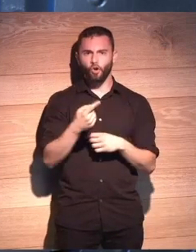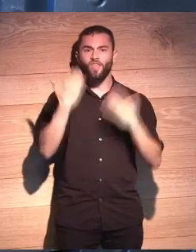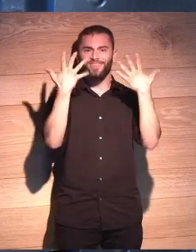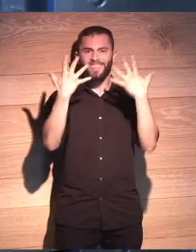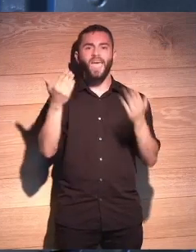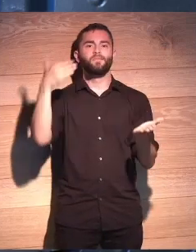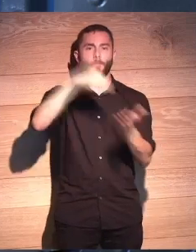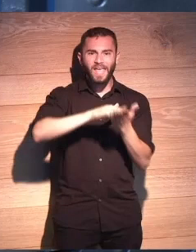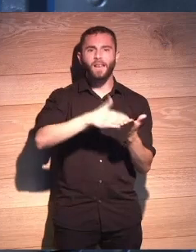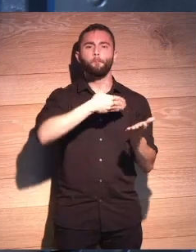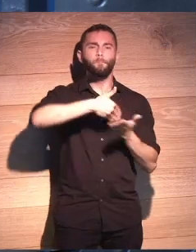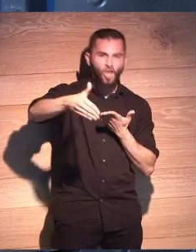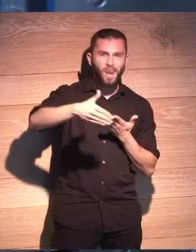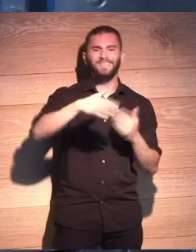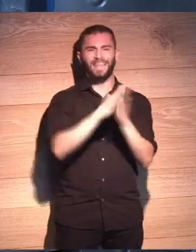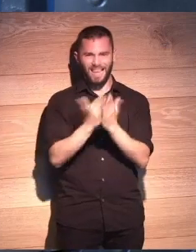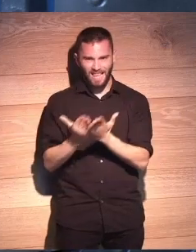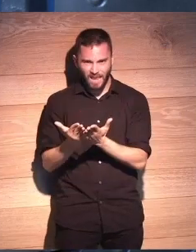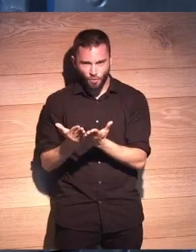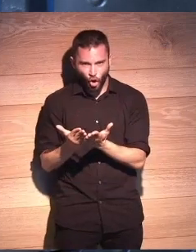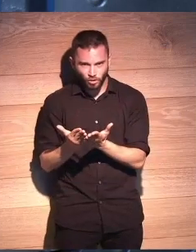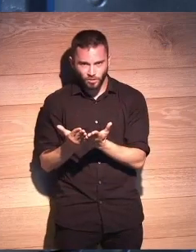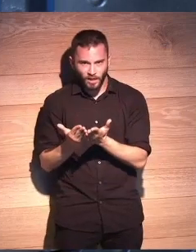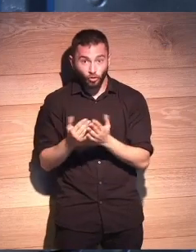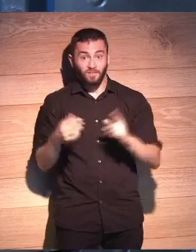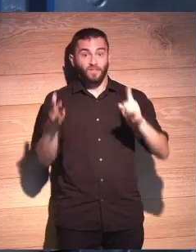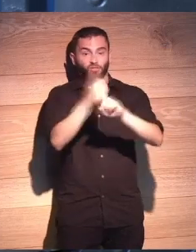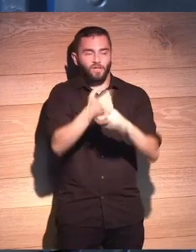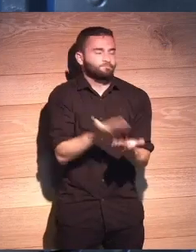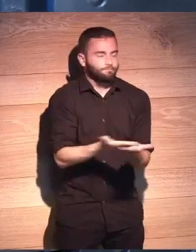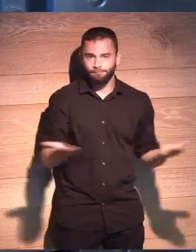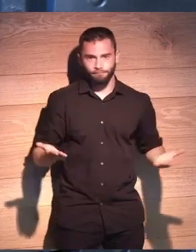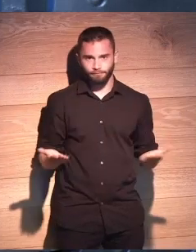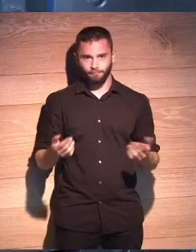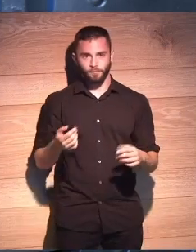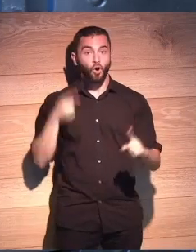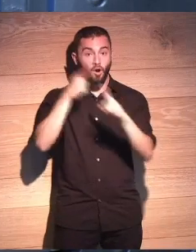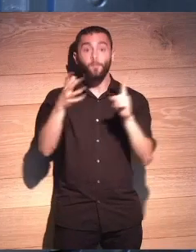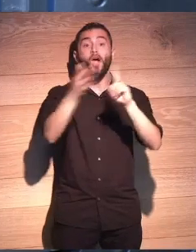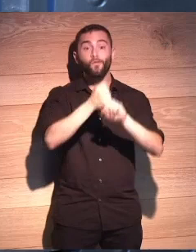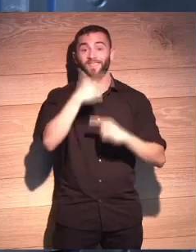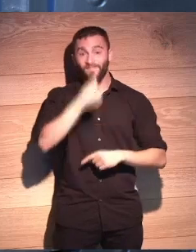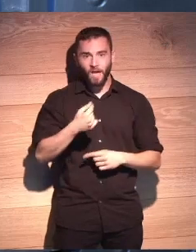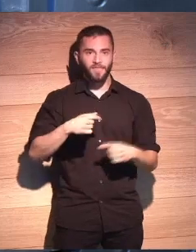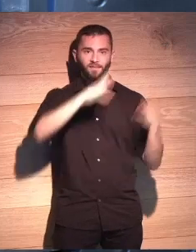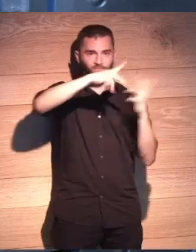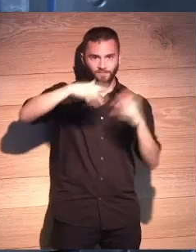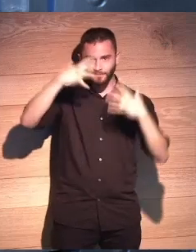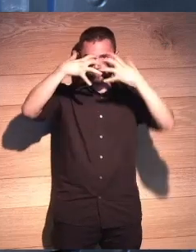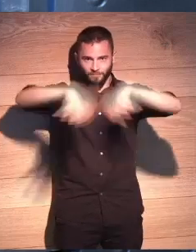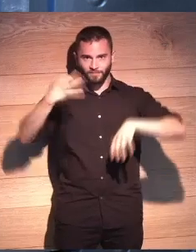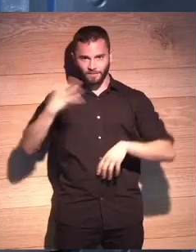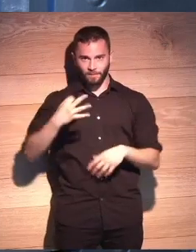millones de libros, o sea, es que no te encuentra nadie. Para que te encuentre hay un algoritmo. Quiero preguntaros ahora a todos, ¿quién sabe